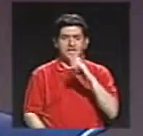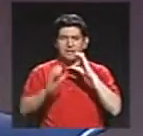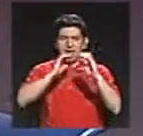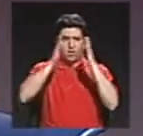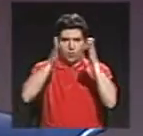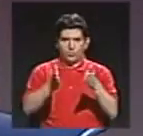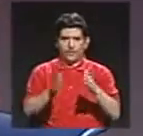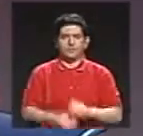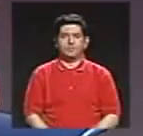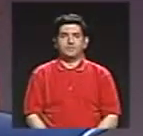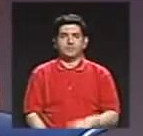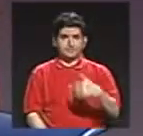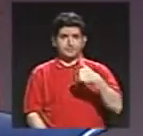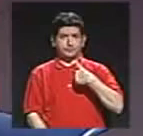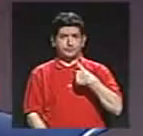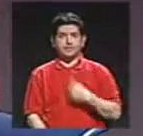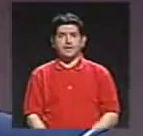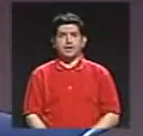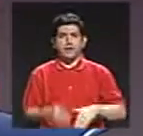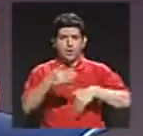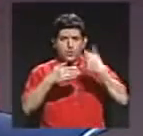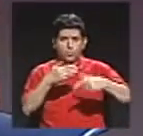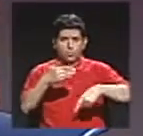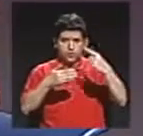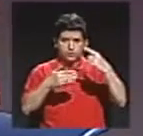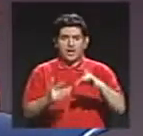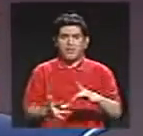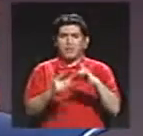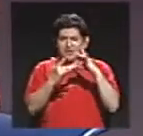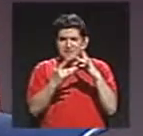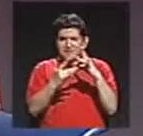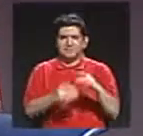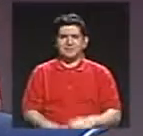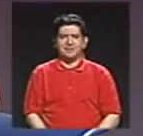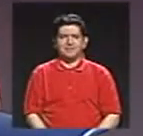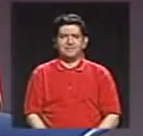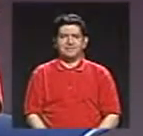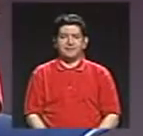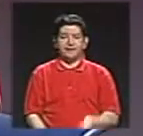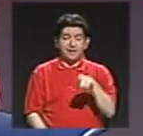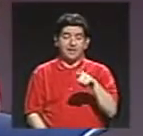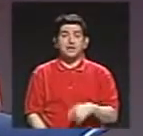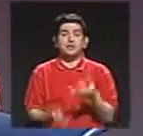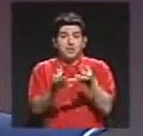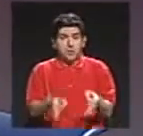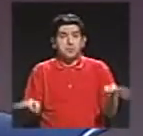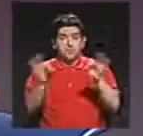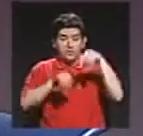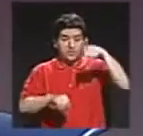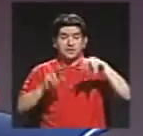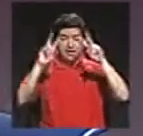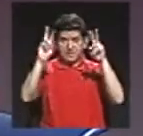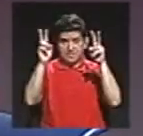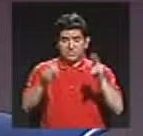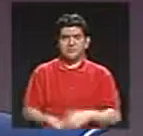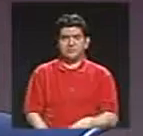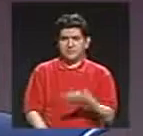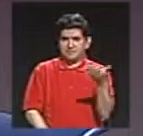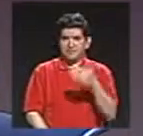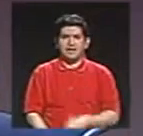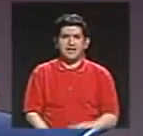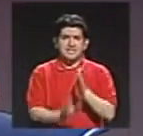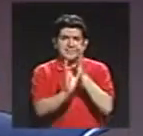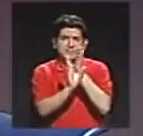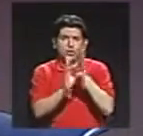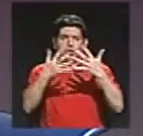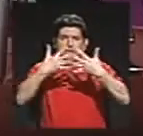comunicadora y tiene un posgrado o una especialidad más bien que viene a contrapelo de lo que hoy vamos a ver y tiene que ver con la